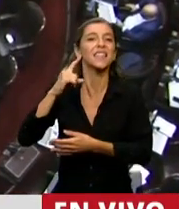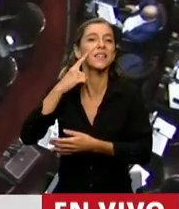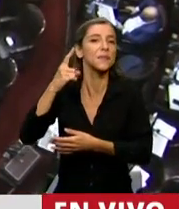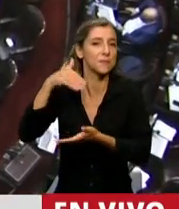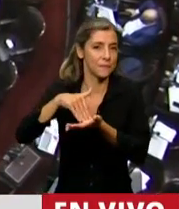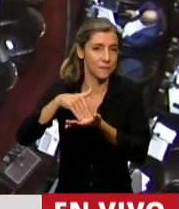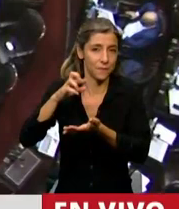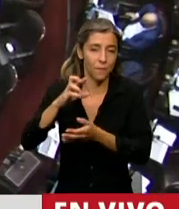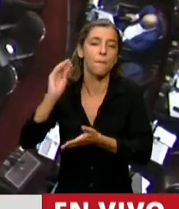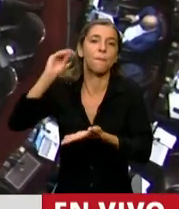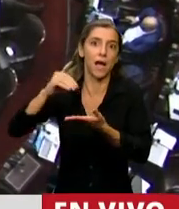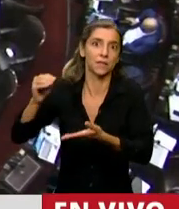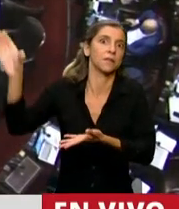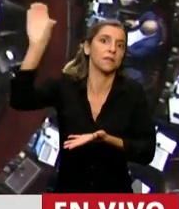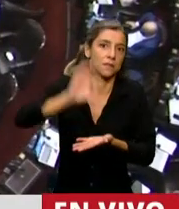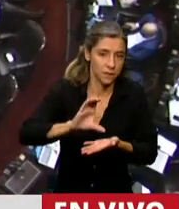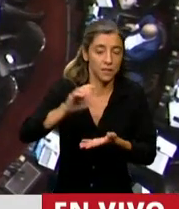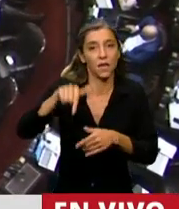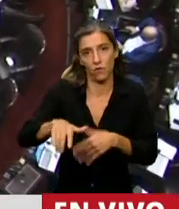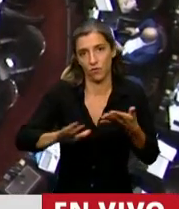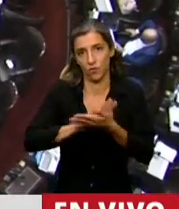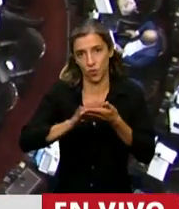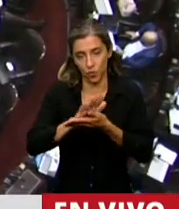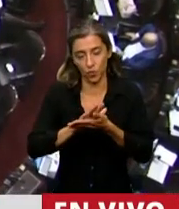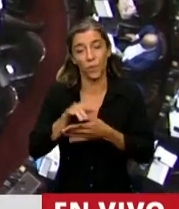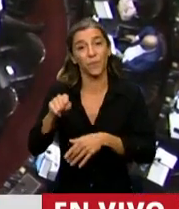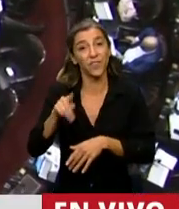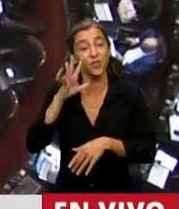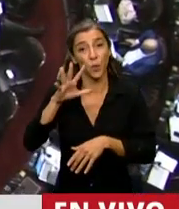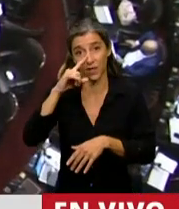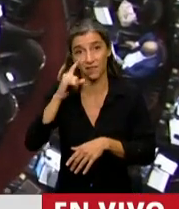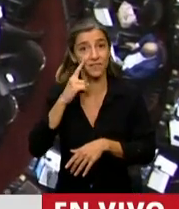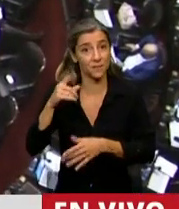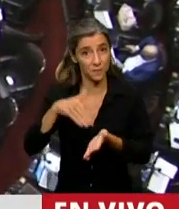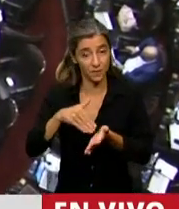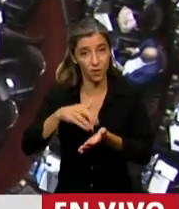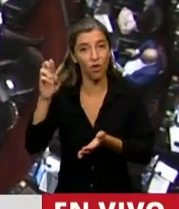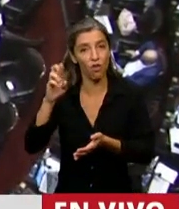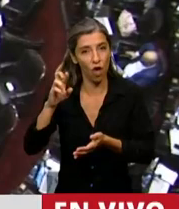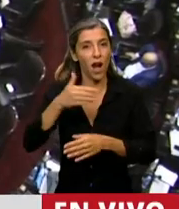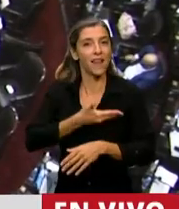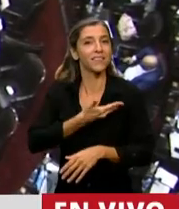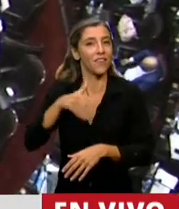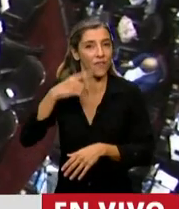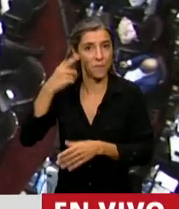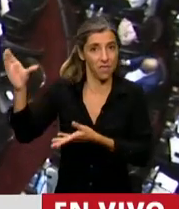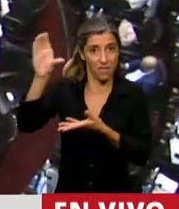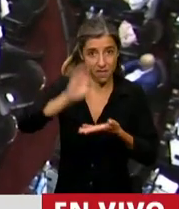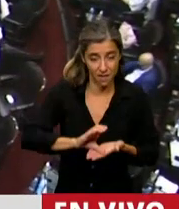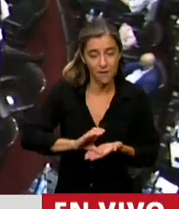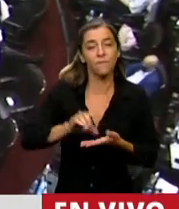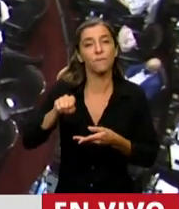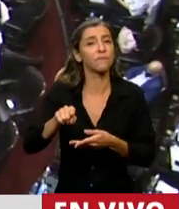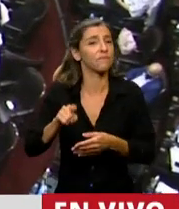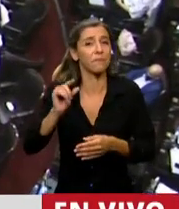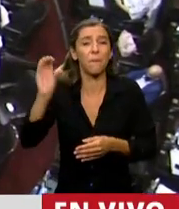ahora tenemos que arreglar. De los 57 mil millones de dólares concedidos por el FMI en lo que fue el préstamo más grande de la